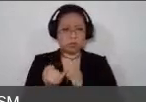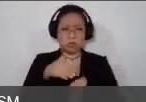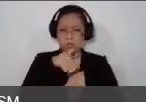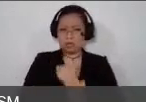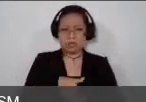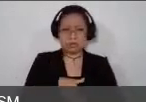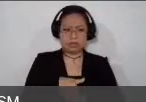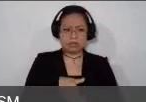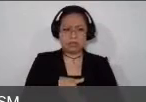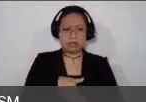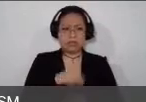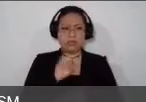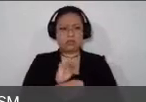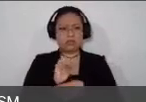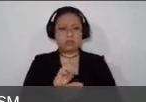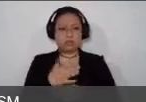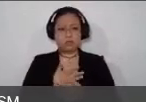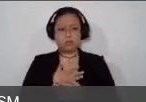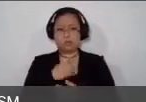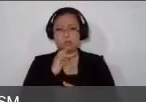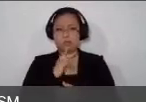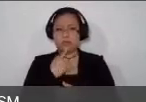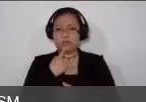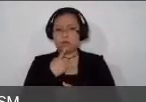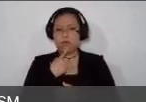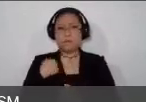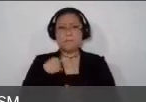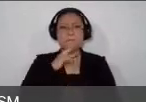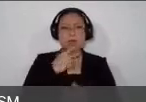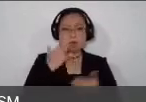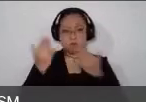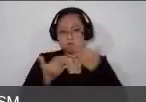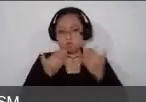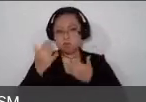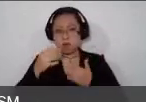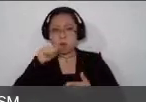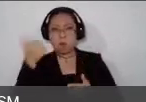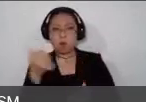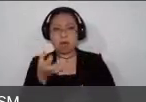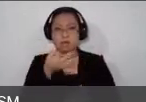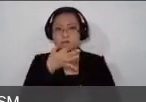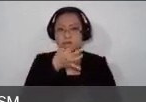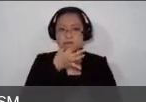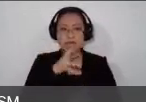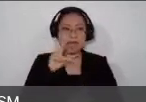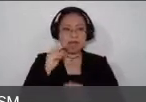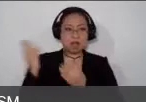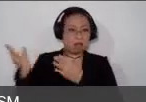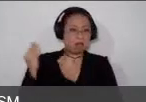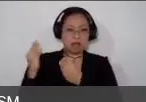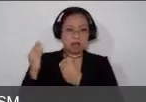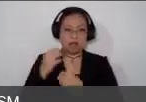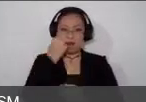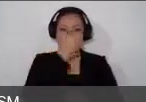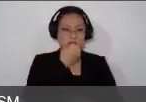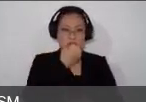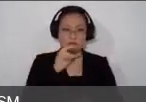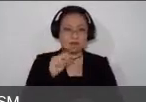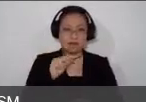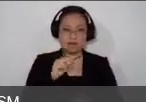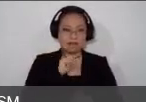estudiar otros tipos de medicina otra medicina que no me habían enseñado en la facultad y era